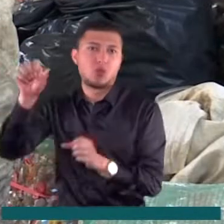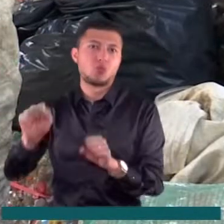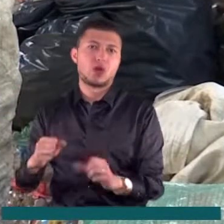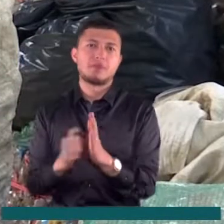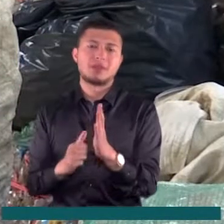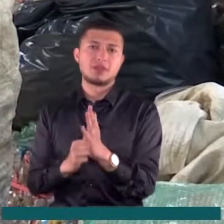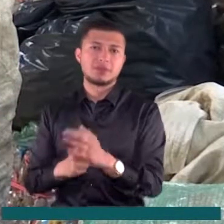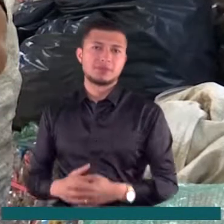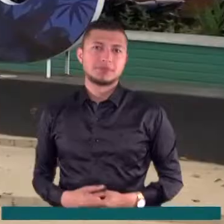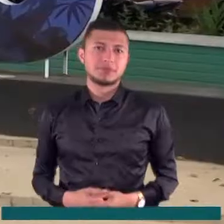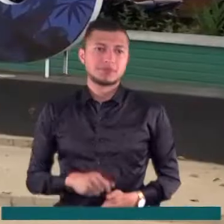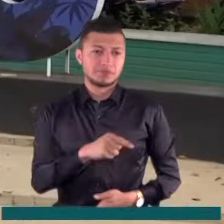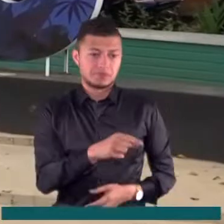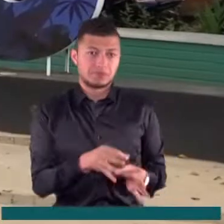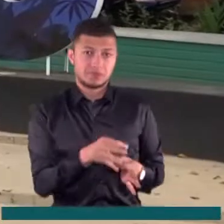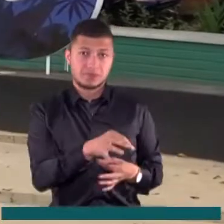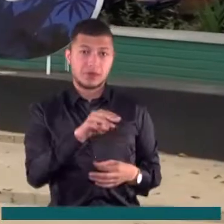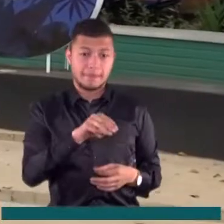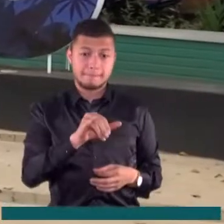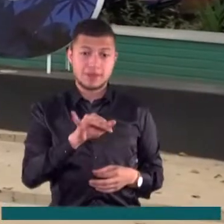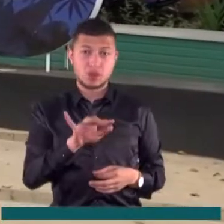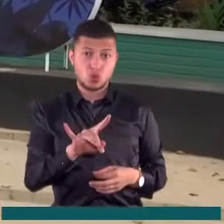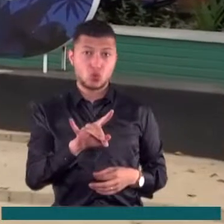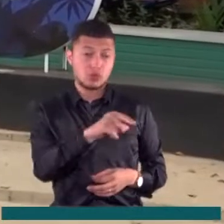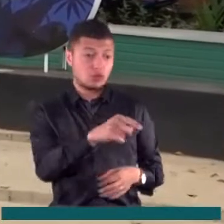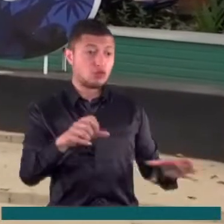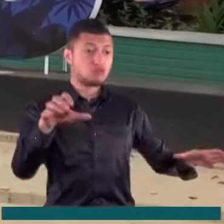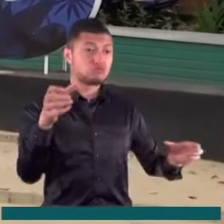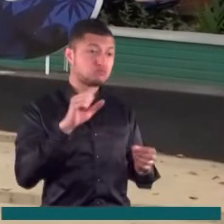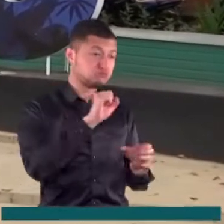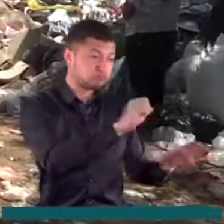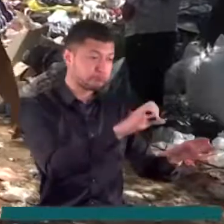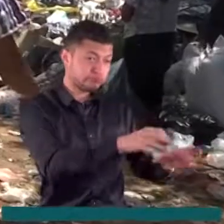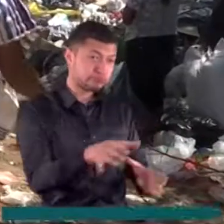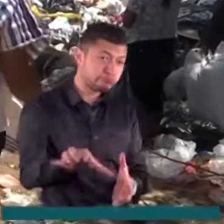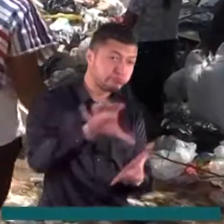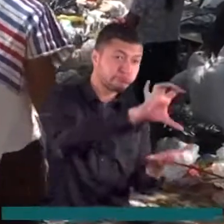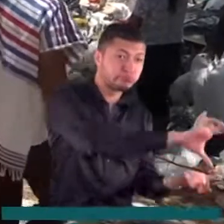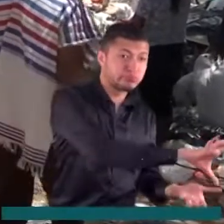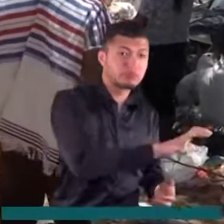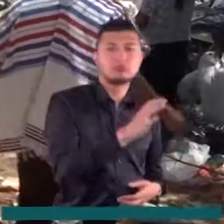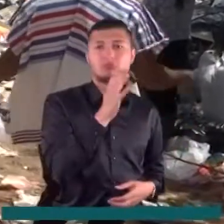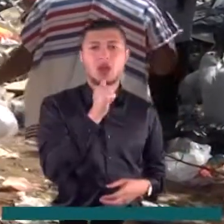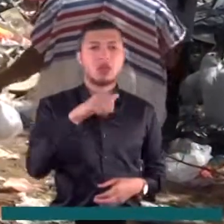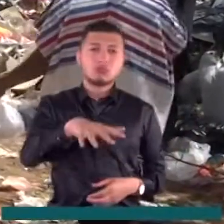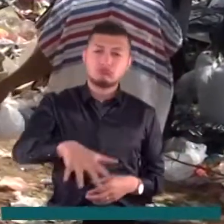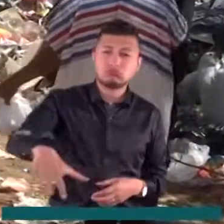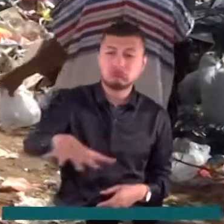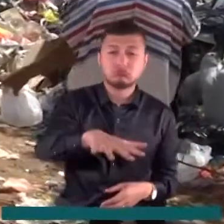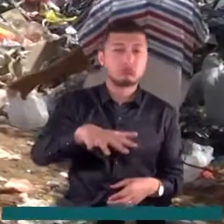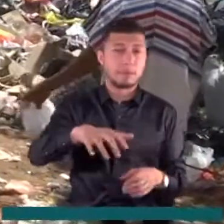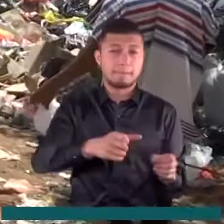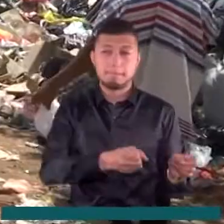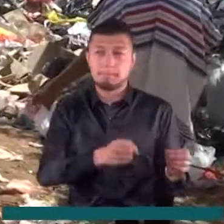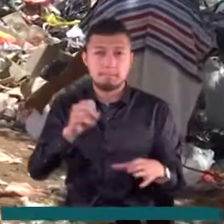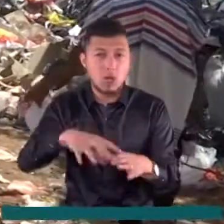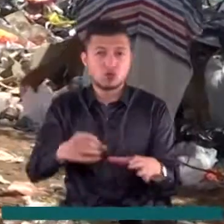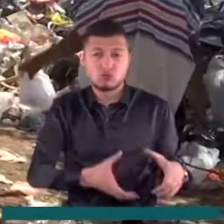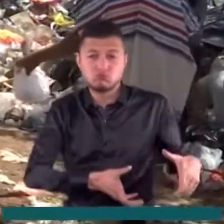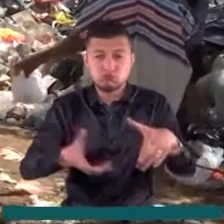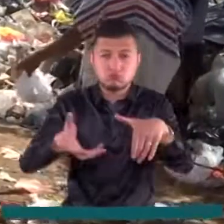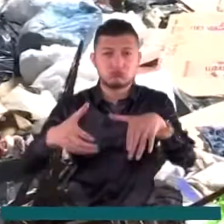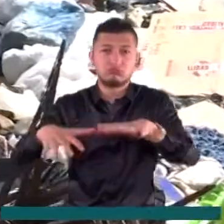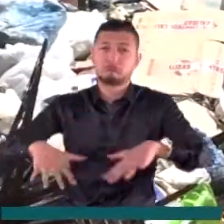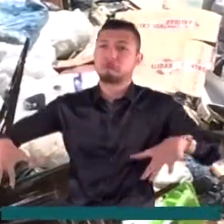poder sacar el material mituno cuenta con un relleno sanitario legalmente constituido sino que cuenta con un basurero a cielo abierto donde Llegan todos los desechos